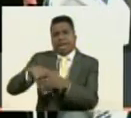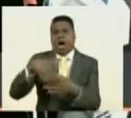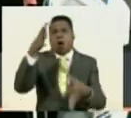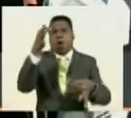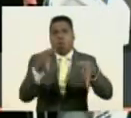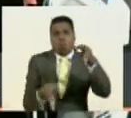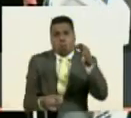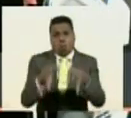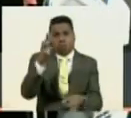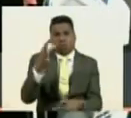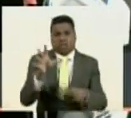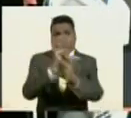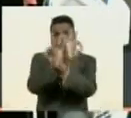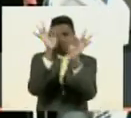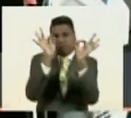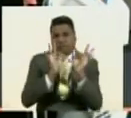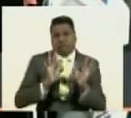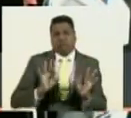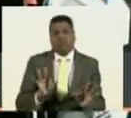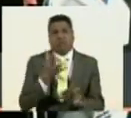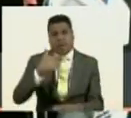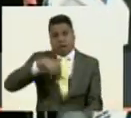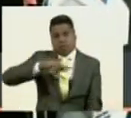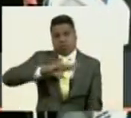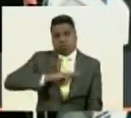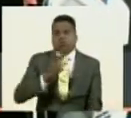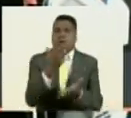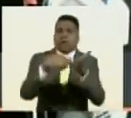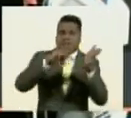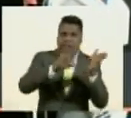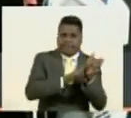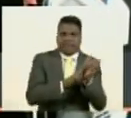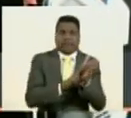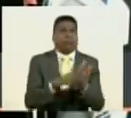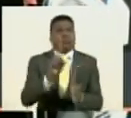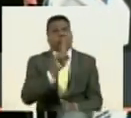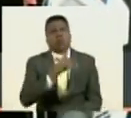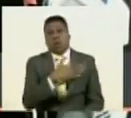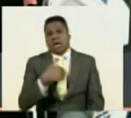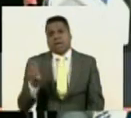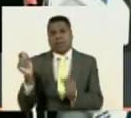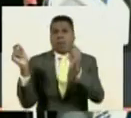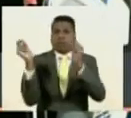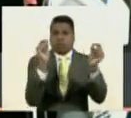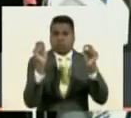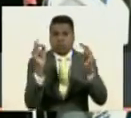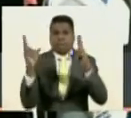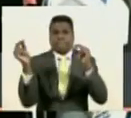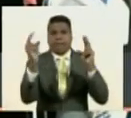tal manera que nosotros, repito, no hemos querido discutir